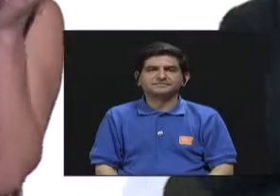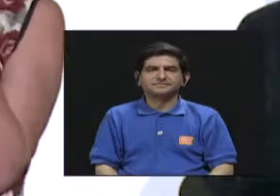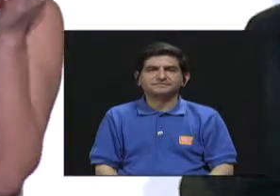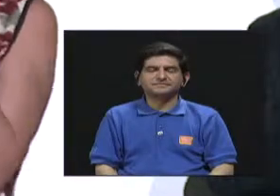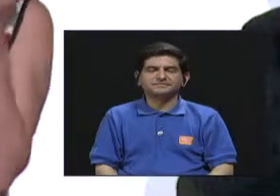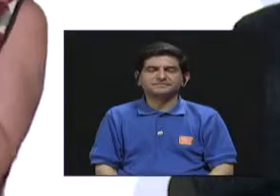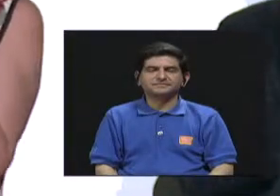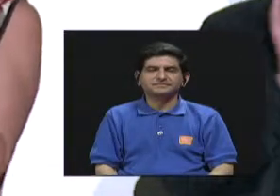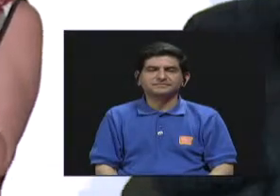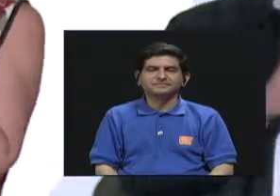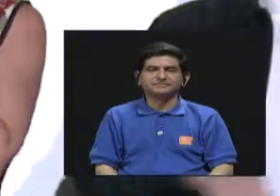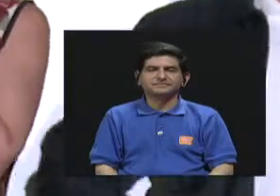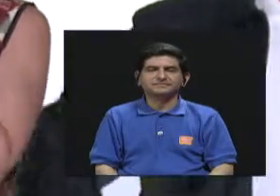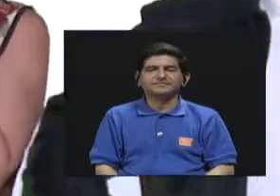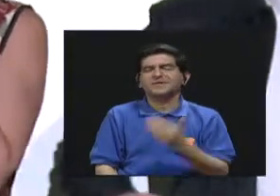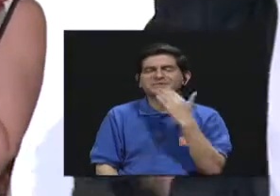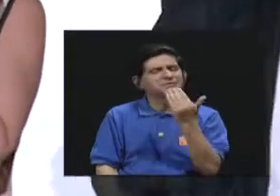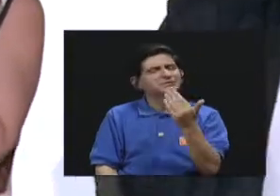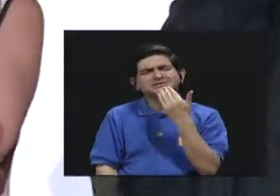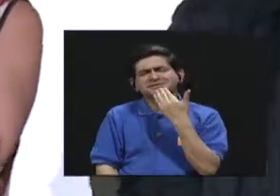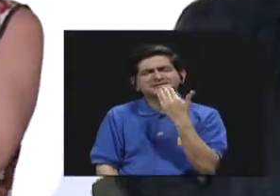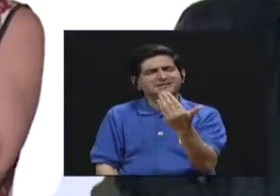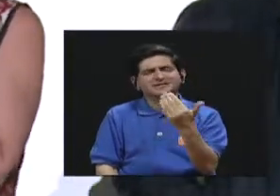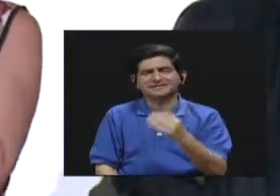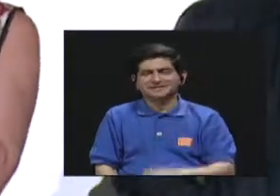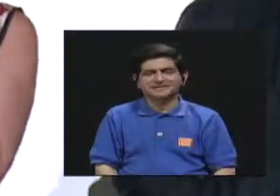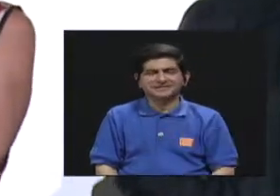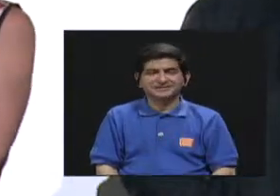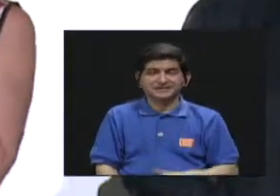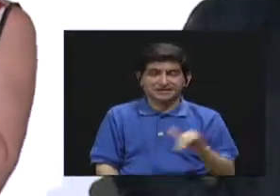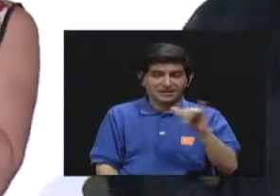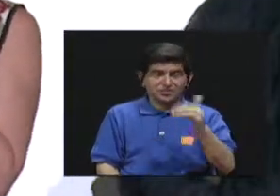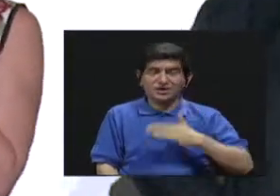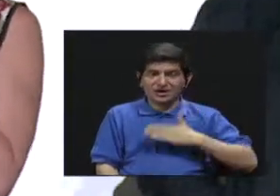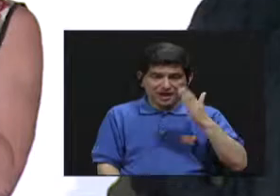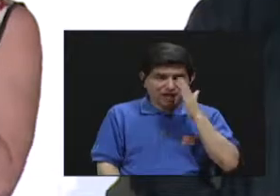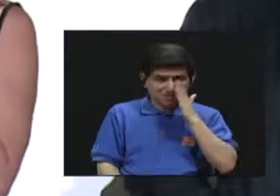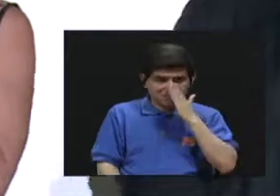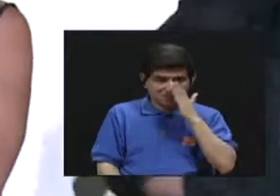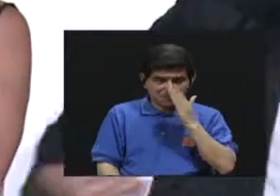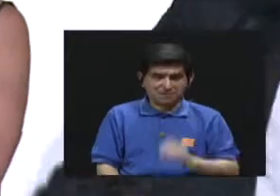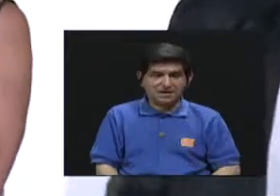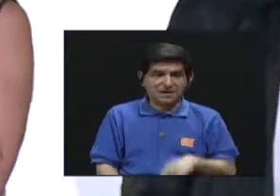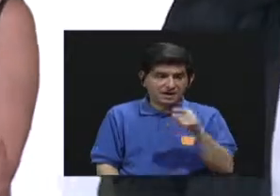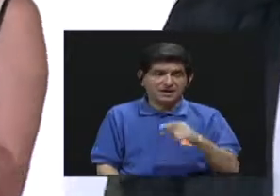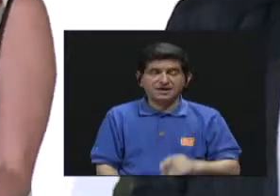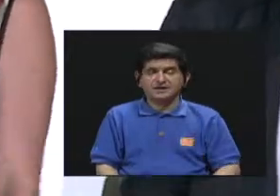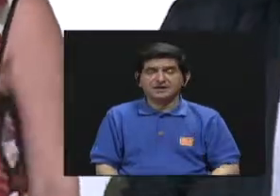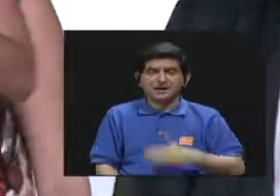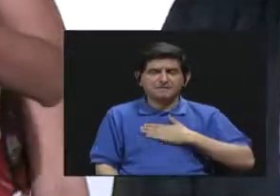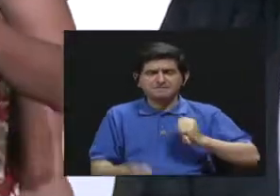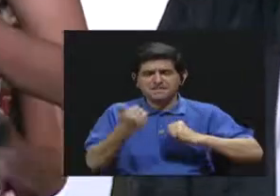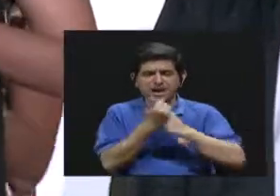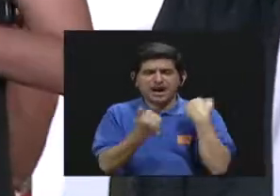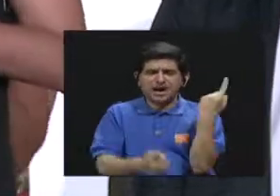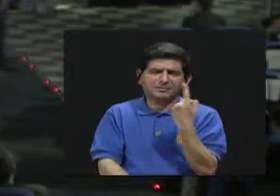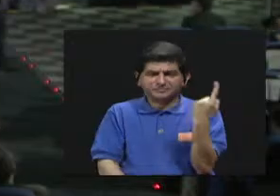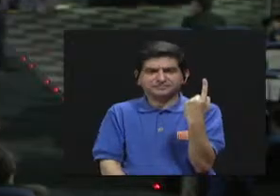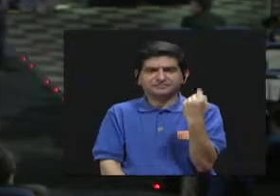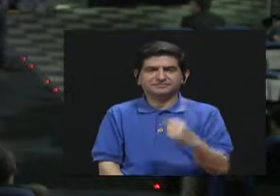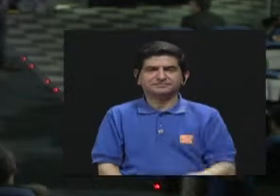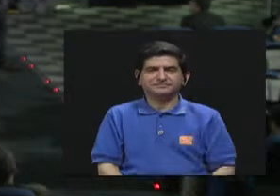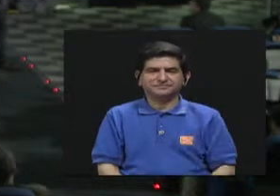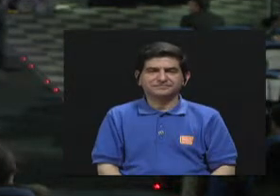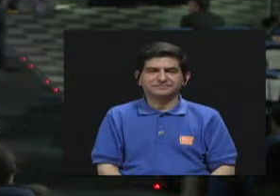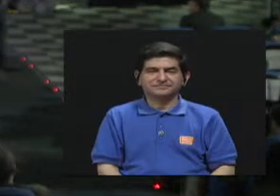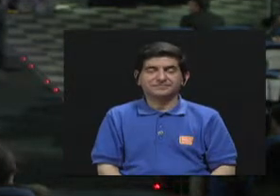Eso, muchas gracias. Y a mi mamá, que es mi gran incondicional. Se emociona Mari Carmen.